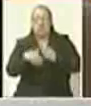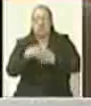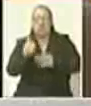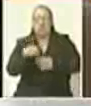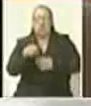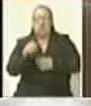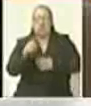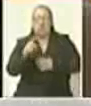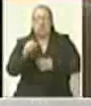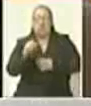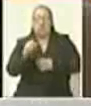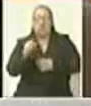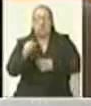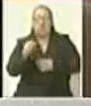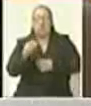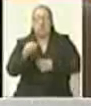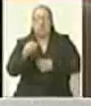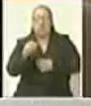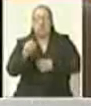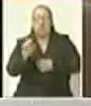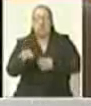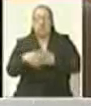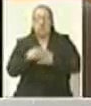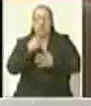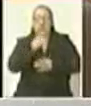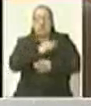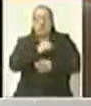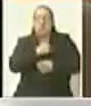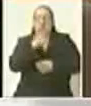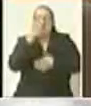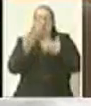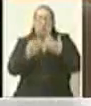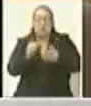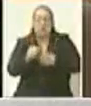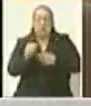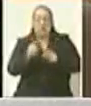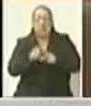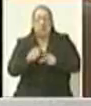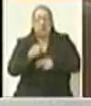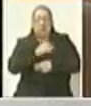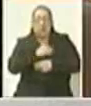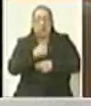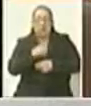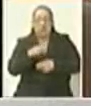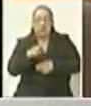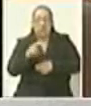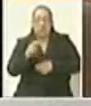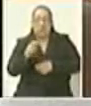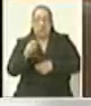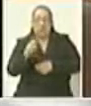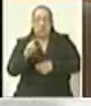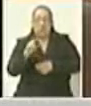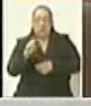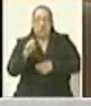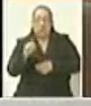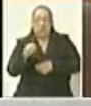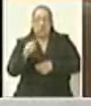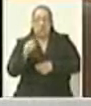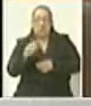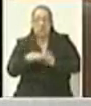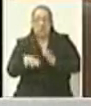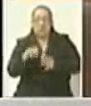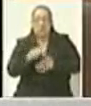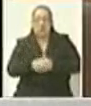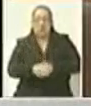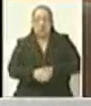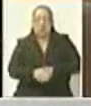de DIGESA, de INDECI, y también del Ministerio del Ambiente y, por supuesto, del Ministerio de la Producción. Eso es muy preocupante.